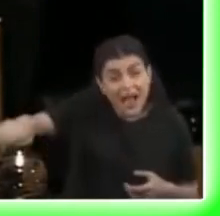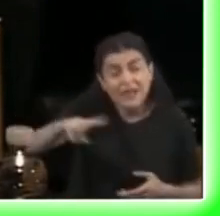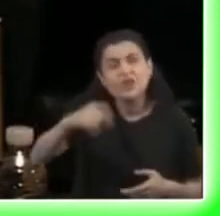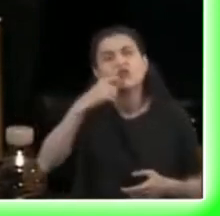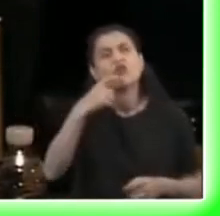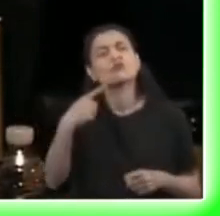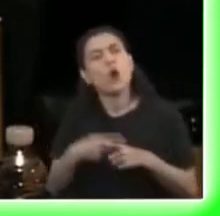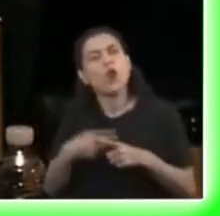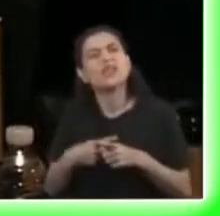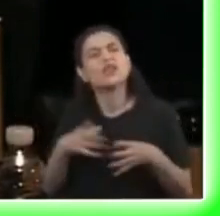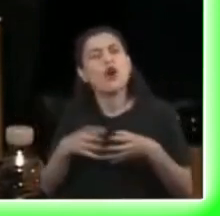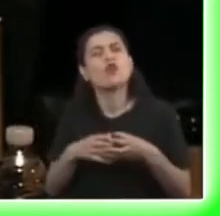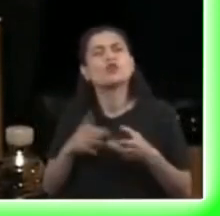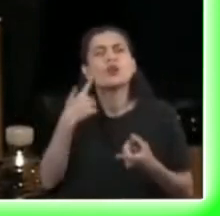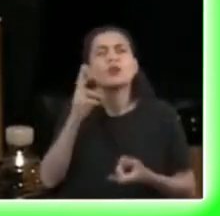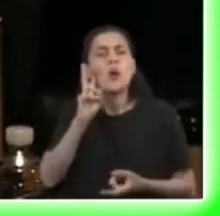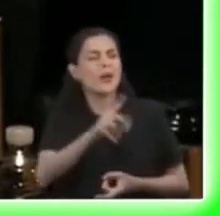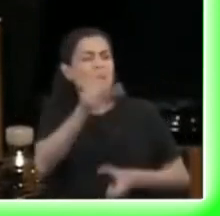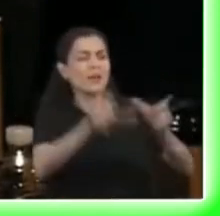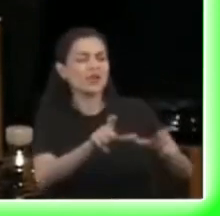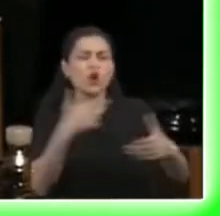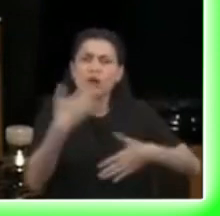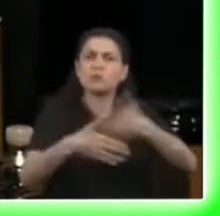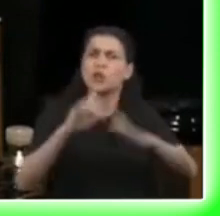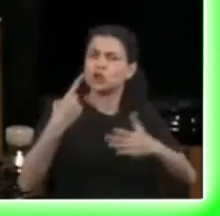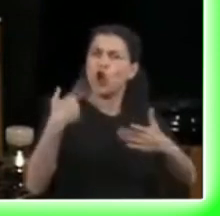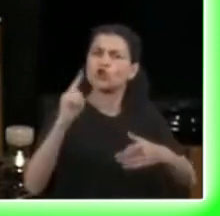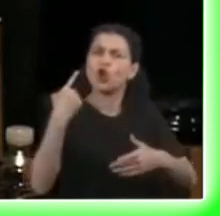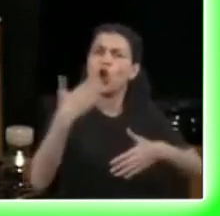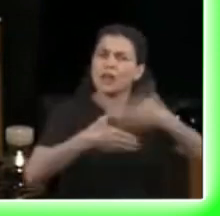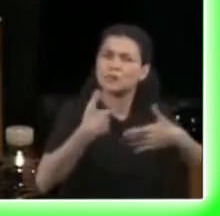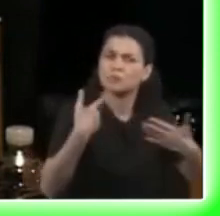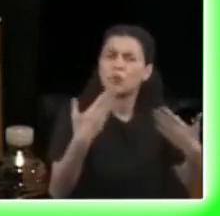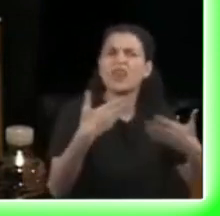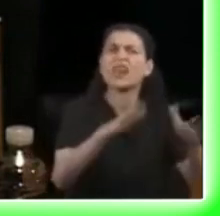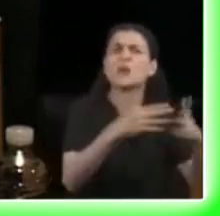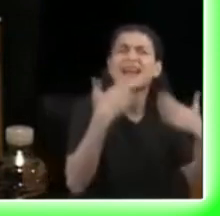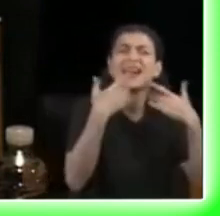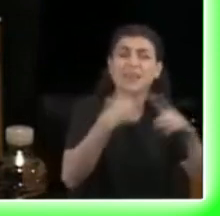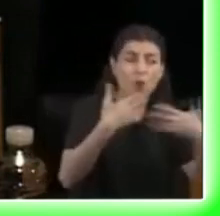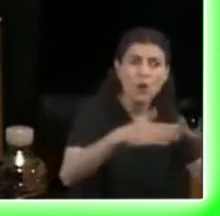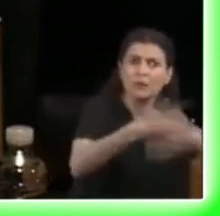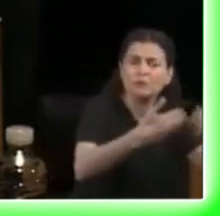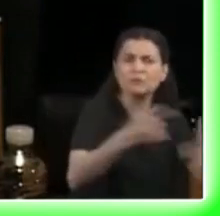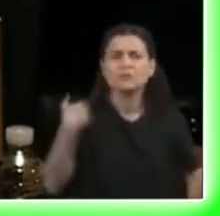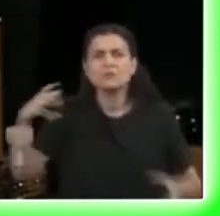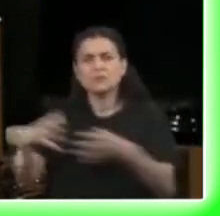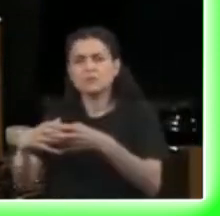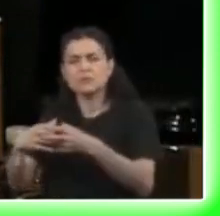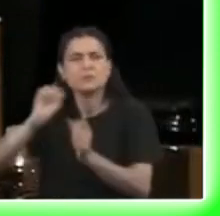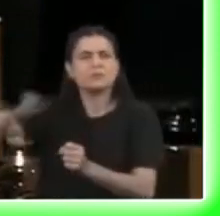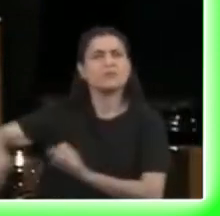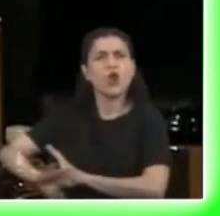político que un trabajador que no los necesita. Por eso, el único juego de la oposición es boicotear nuestro programa